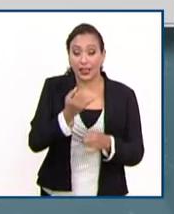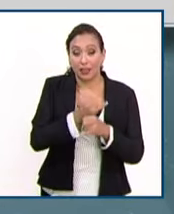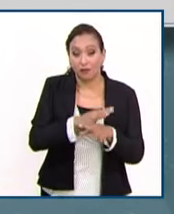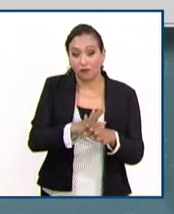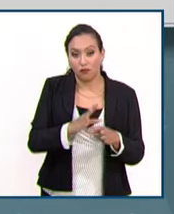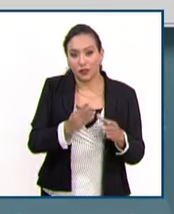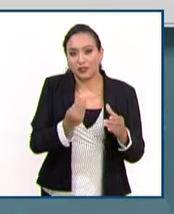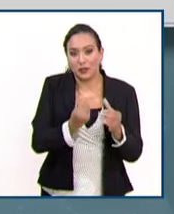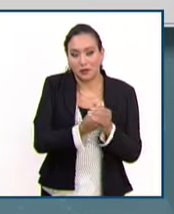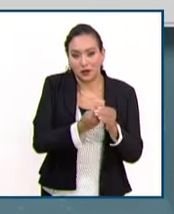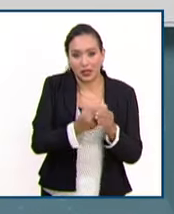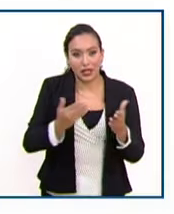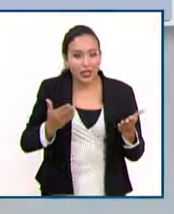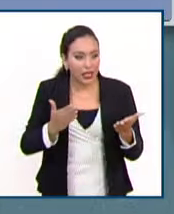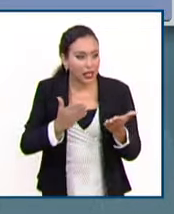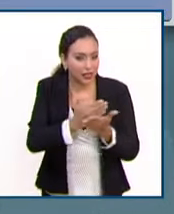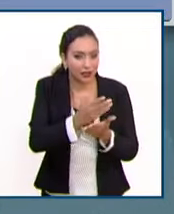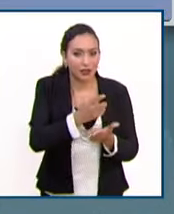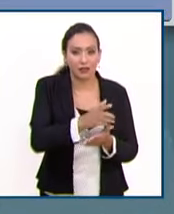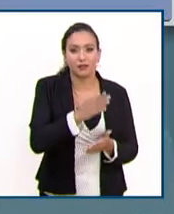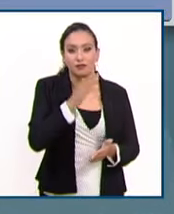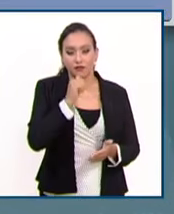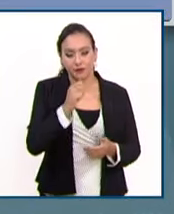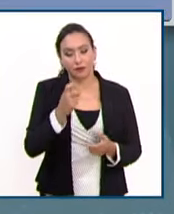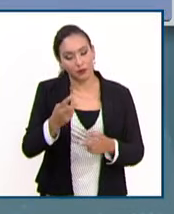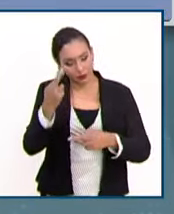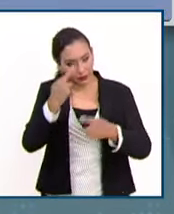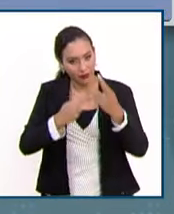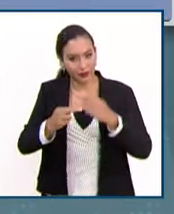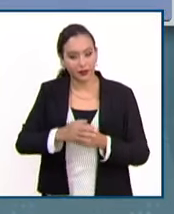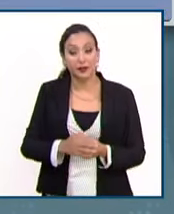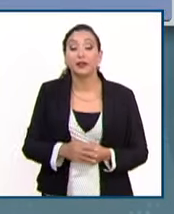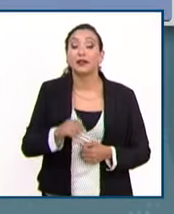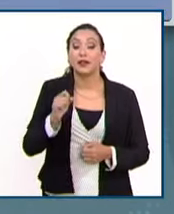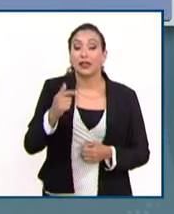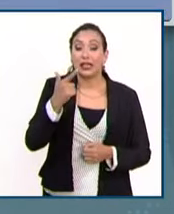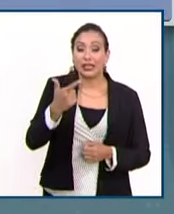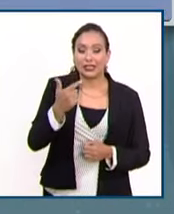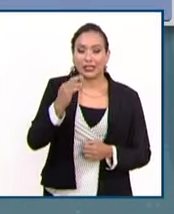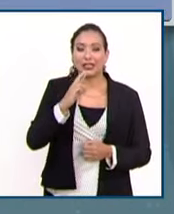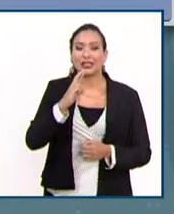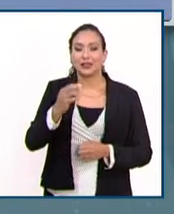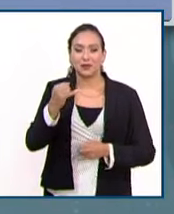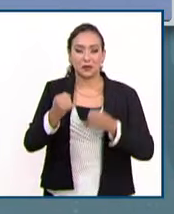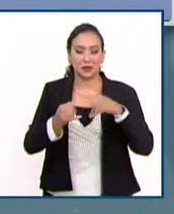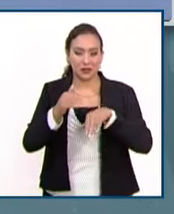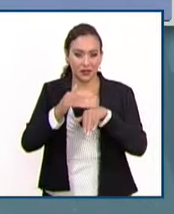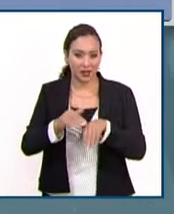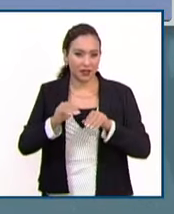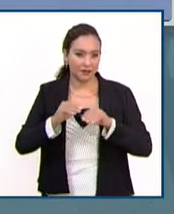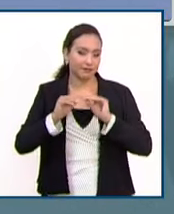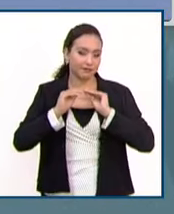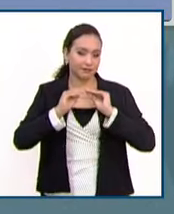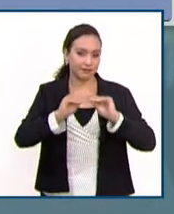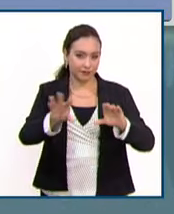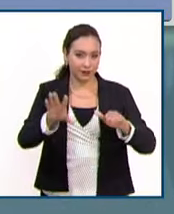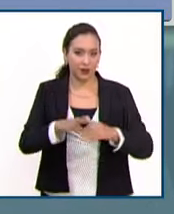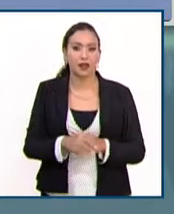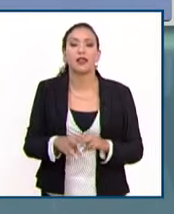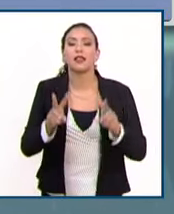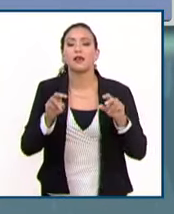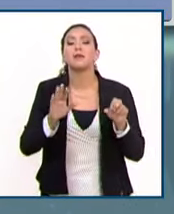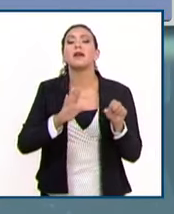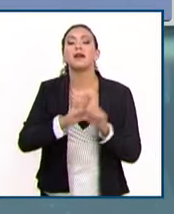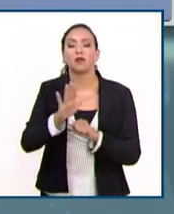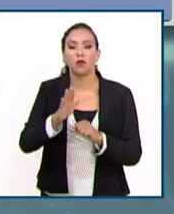las telecomunicaciones. De plenos regionales se publicaron 7 jurisprudencias sobre temas relacionados con el cambio de